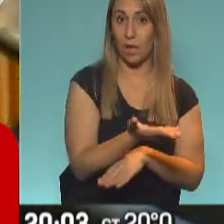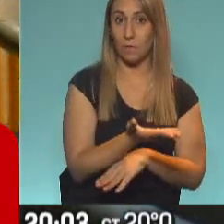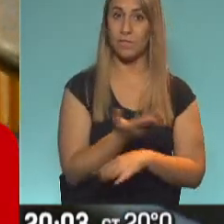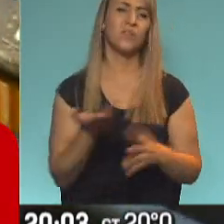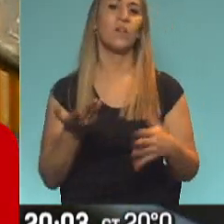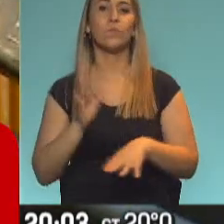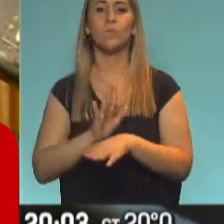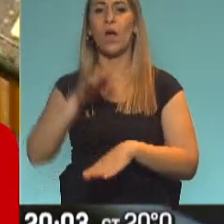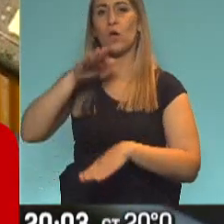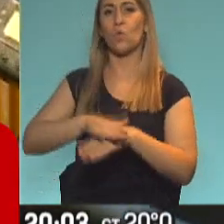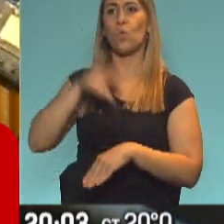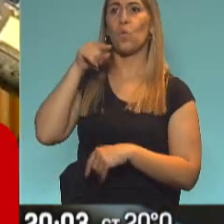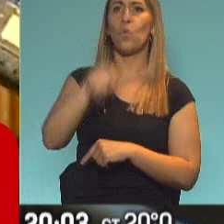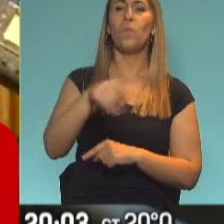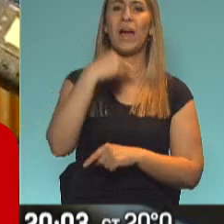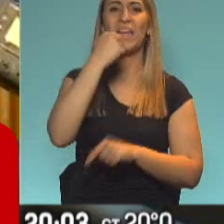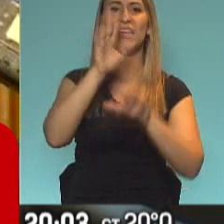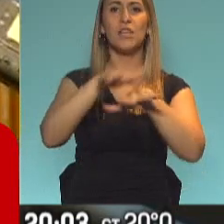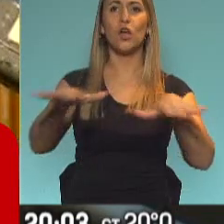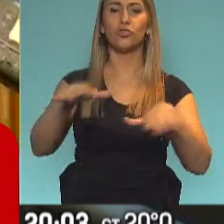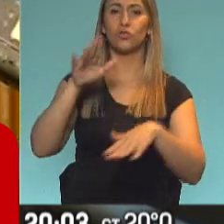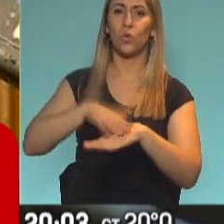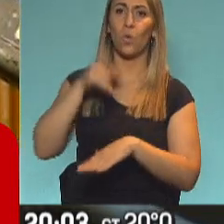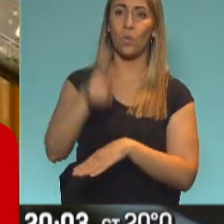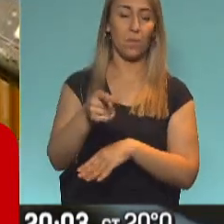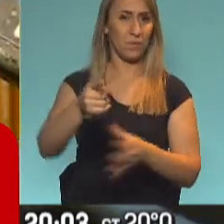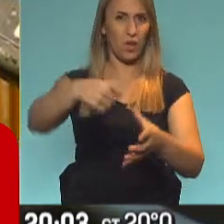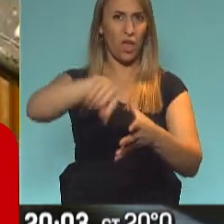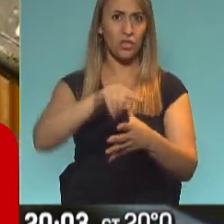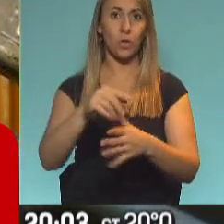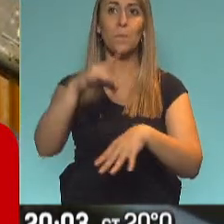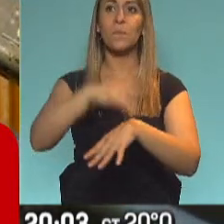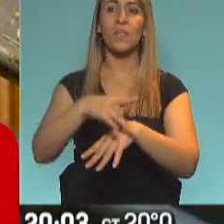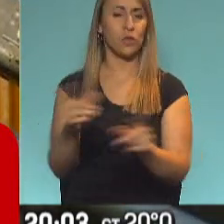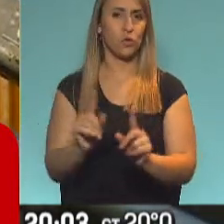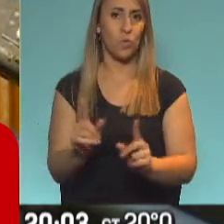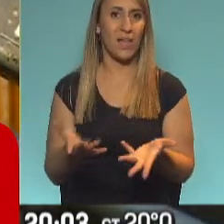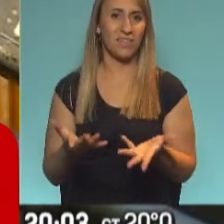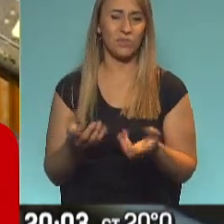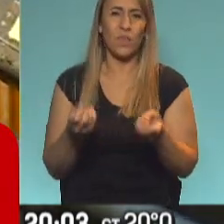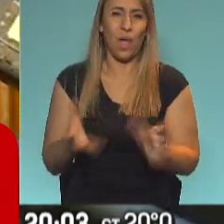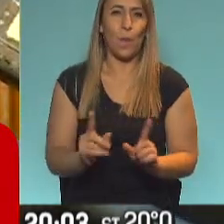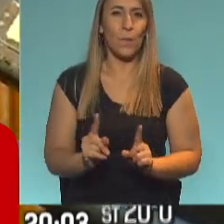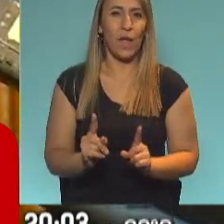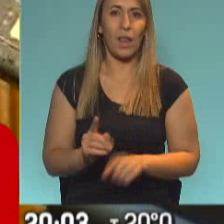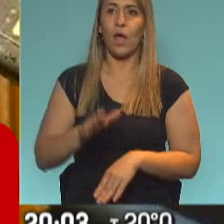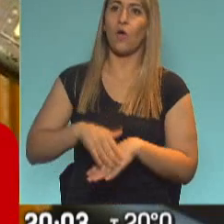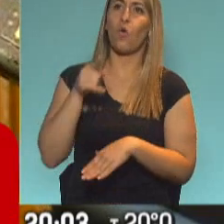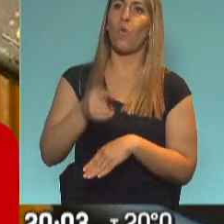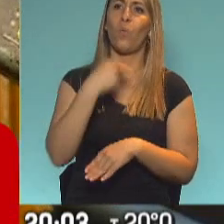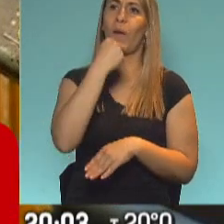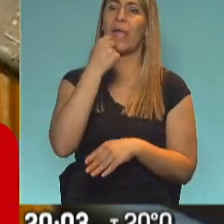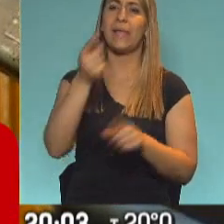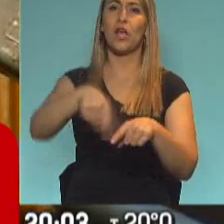culpa a los hijos de algo que no son médicos me parece que no es correcto. Yo entiendo